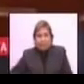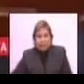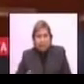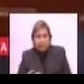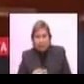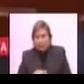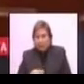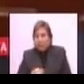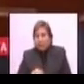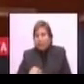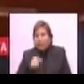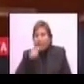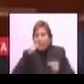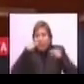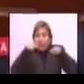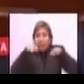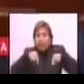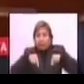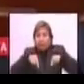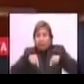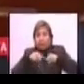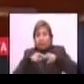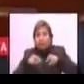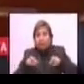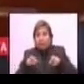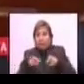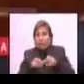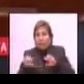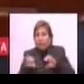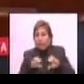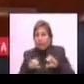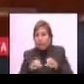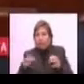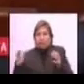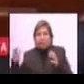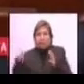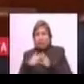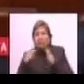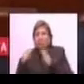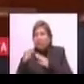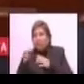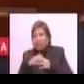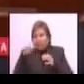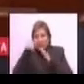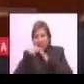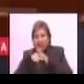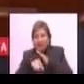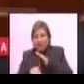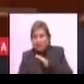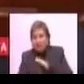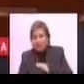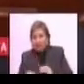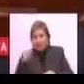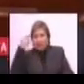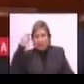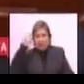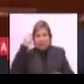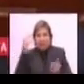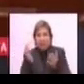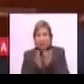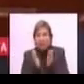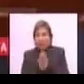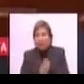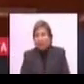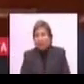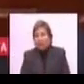de Ministros de que aquí, en el Parlamento, hay una actitud de sabotaje, de socavar la política